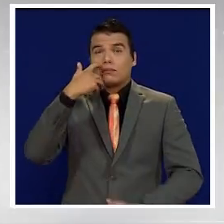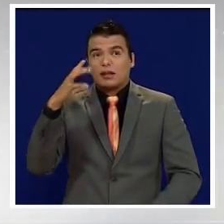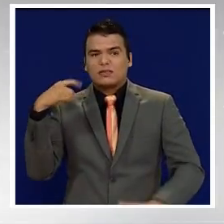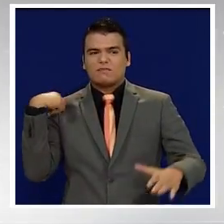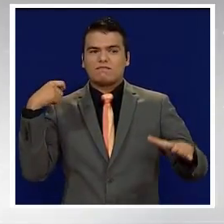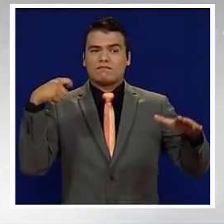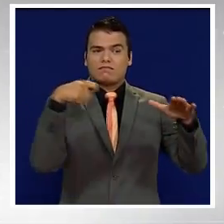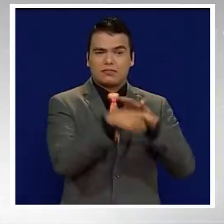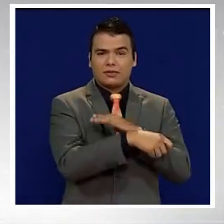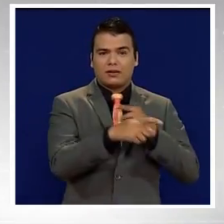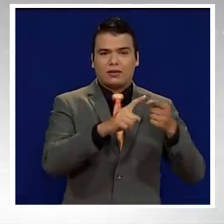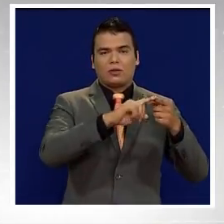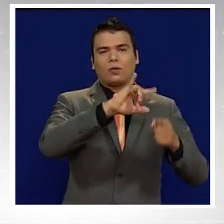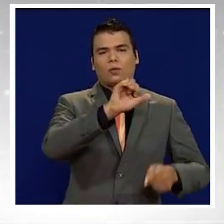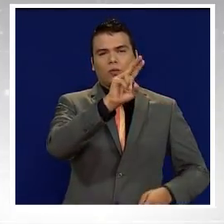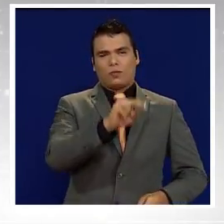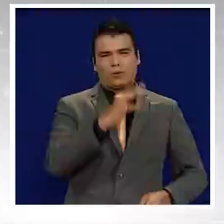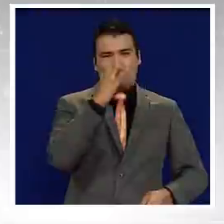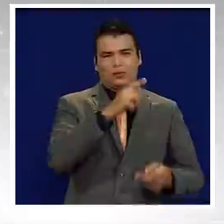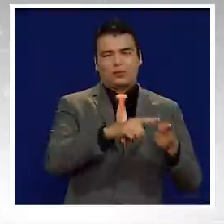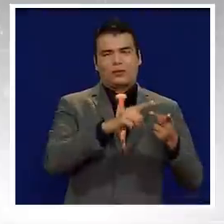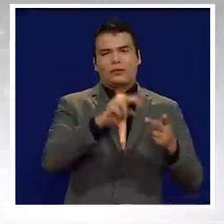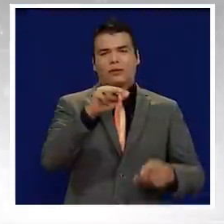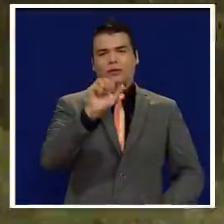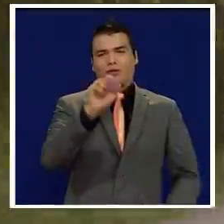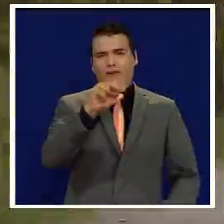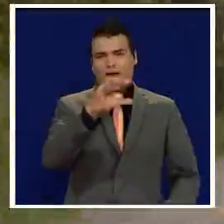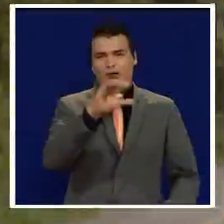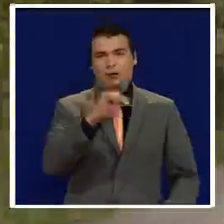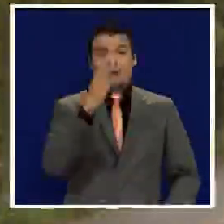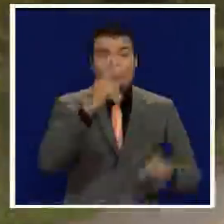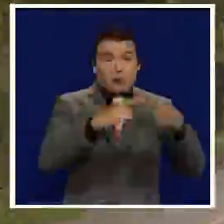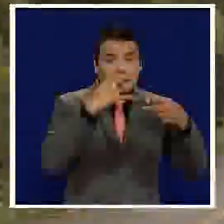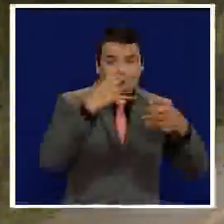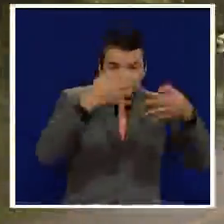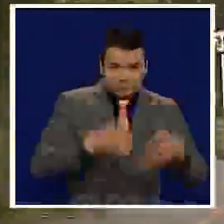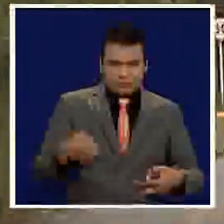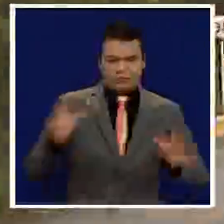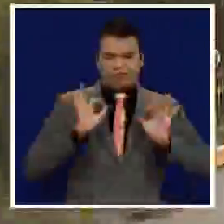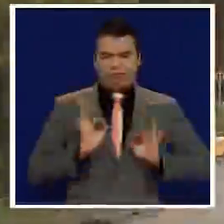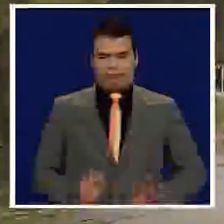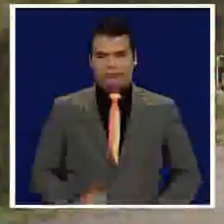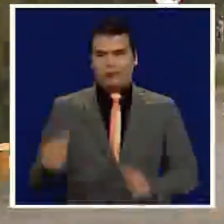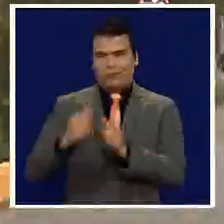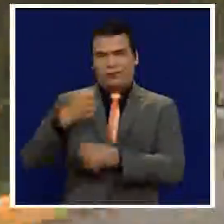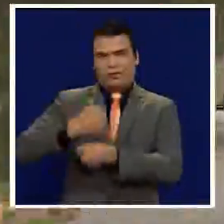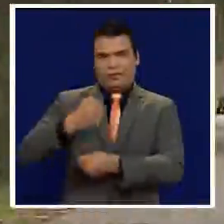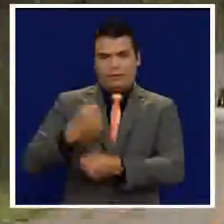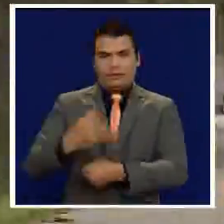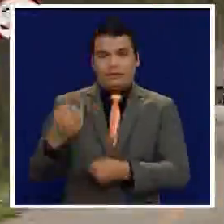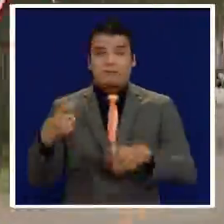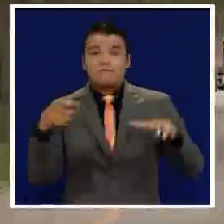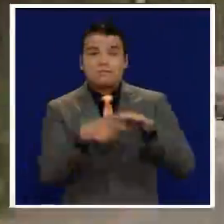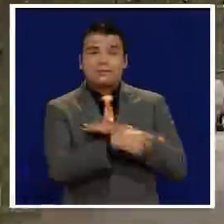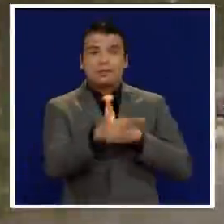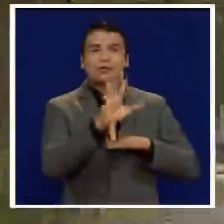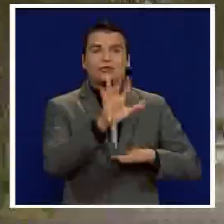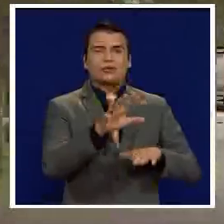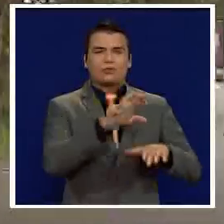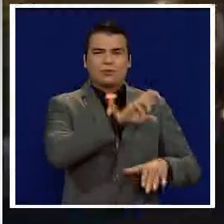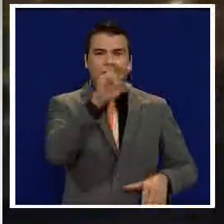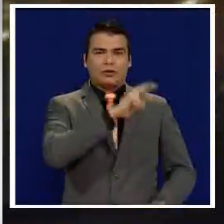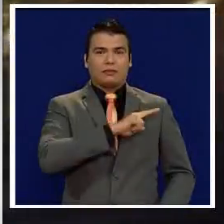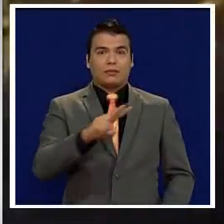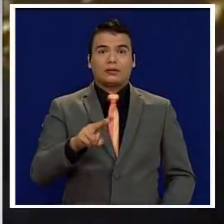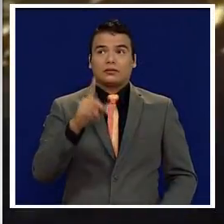Juan Carlos Restrepo y Nancy González, el grupo de motociclistas con quien compartían un recorrido por el norte del Valle pidió a las autoridades esclarecer este